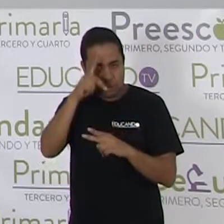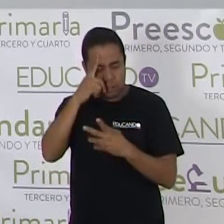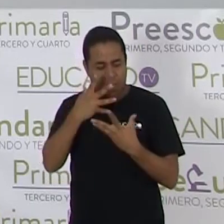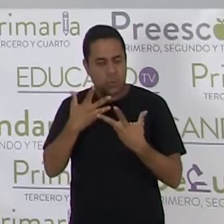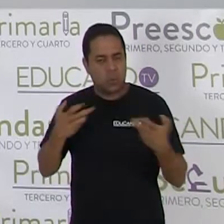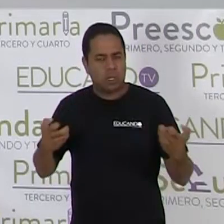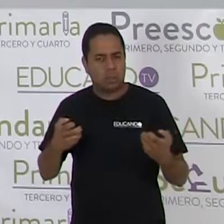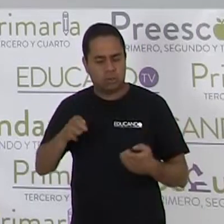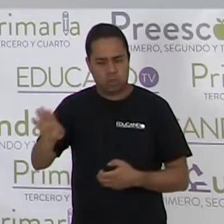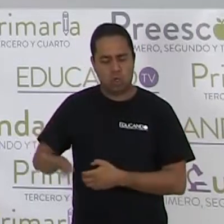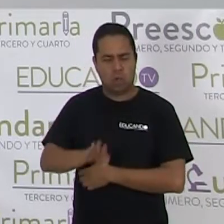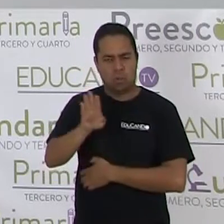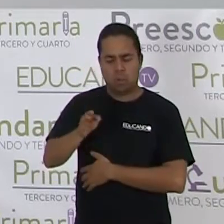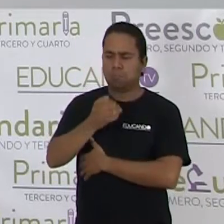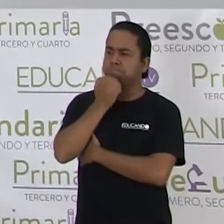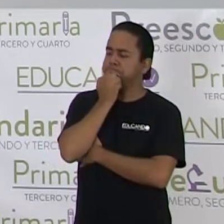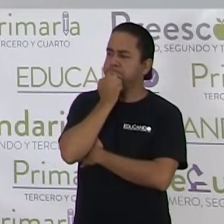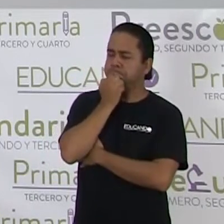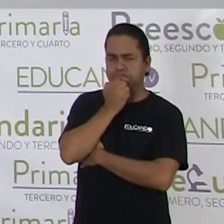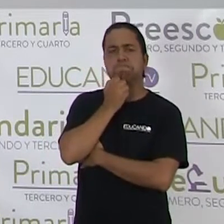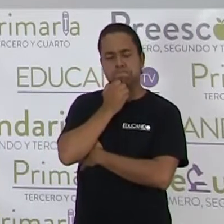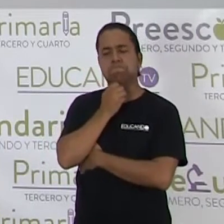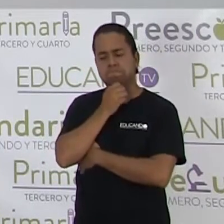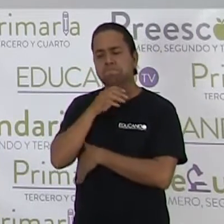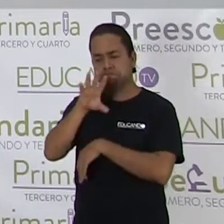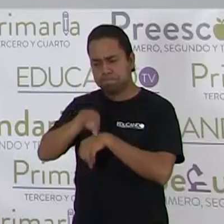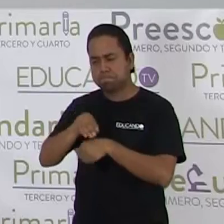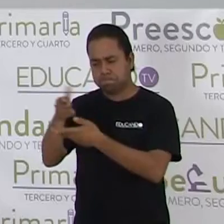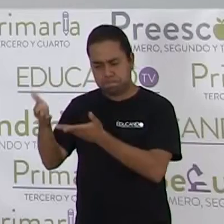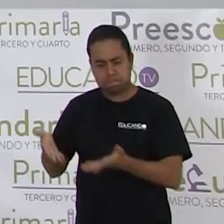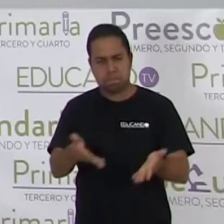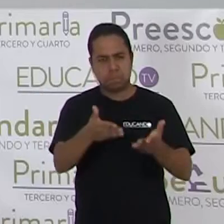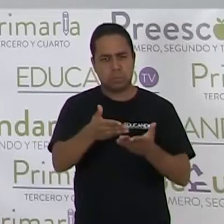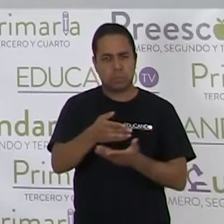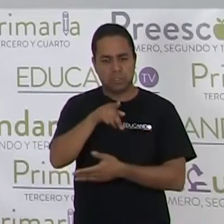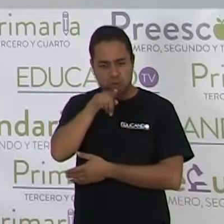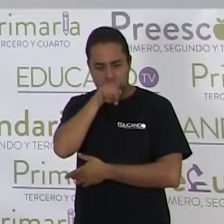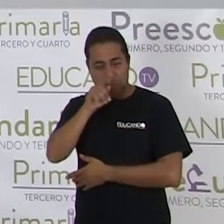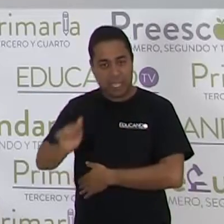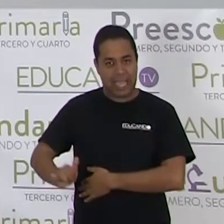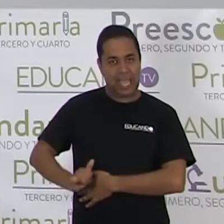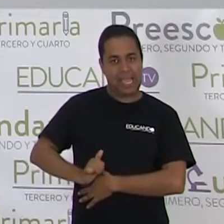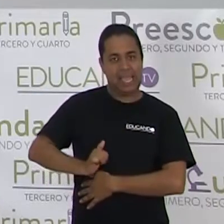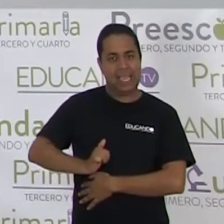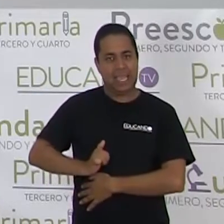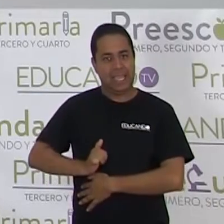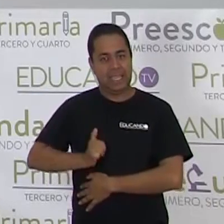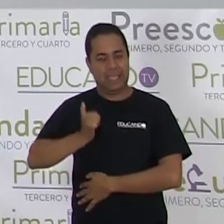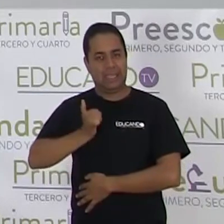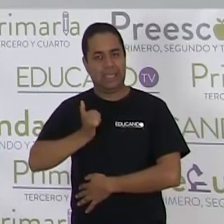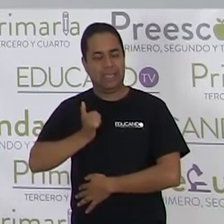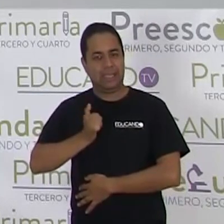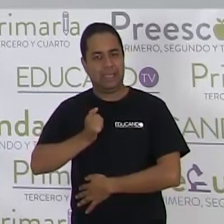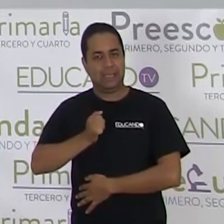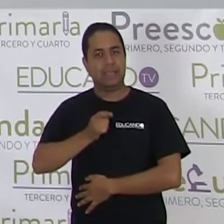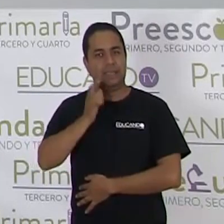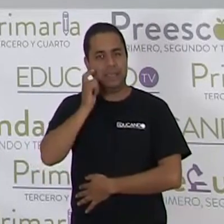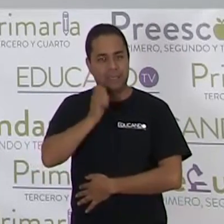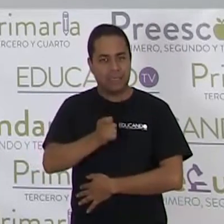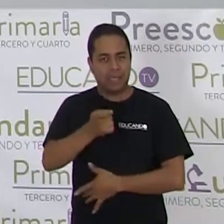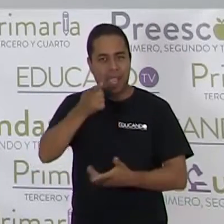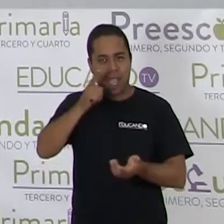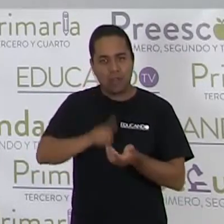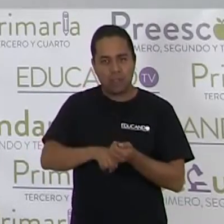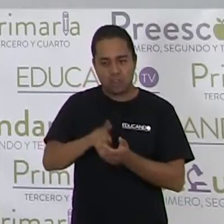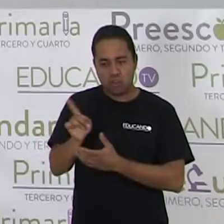La bruja del fuego le permitió y el tlacuache, aprovechando un descuido de aquella, metió la